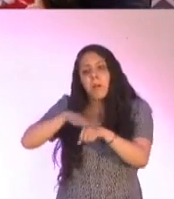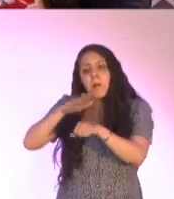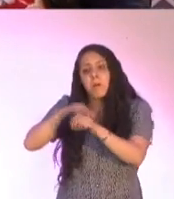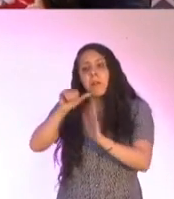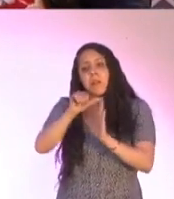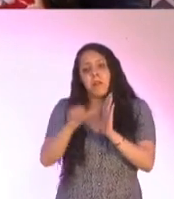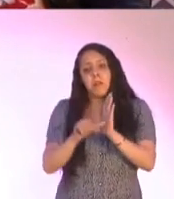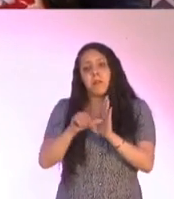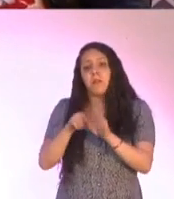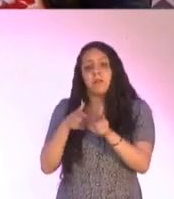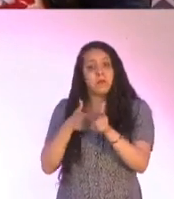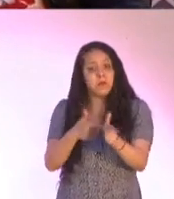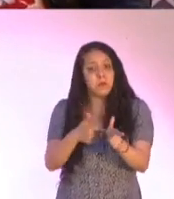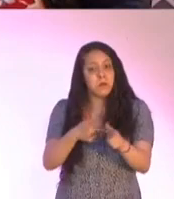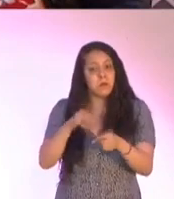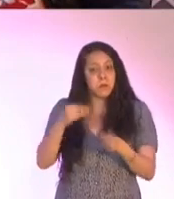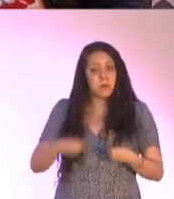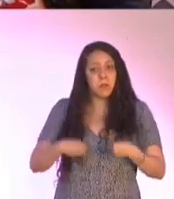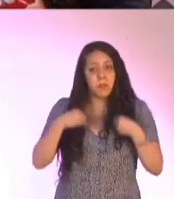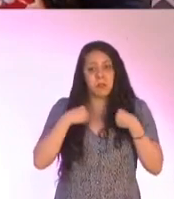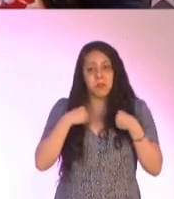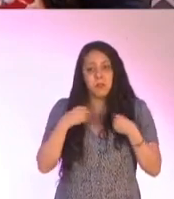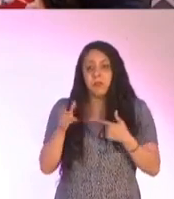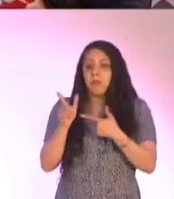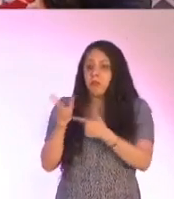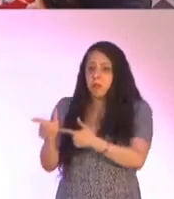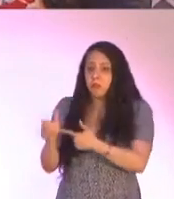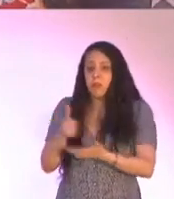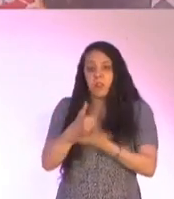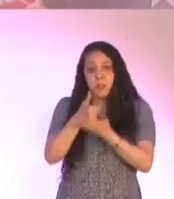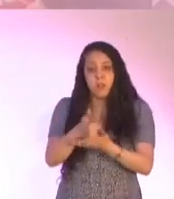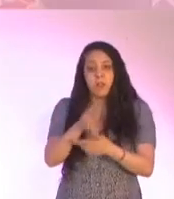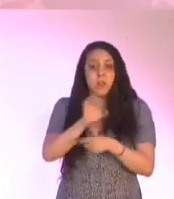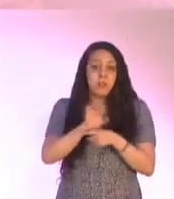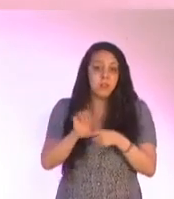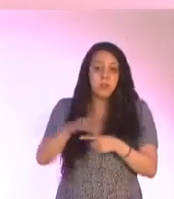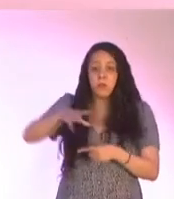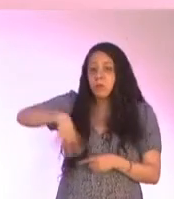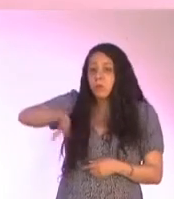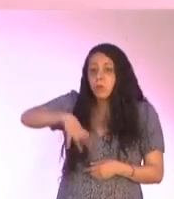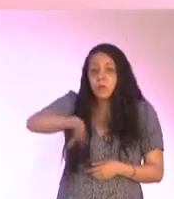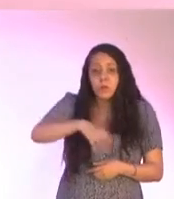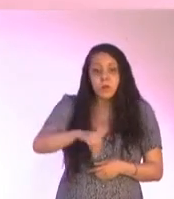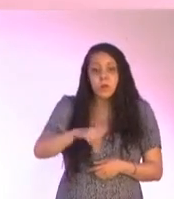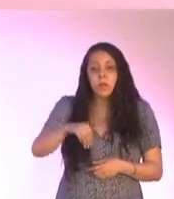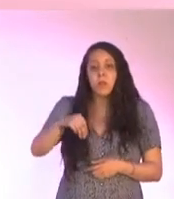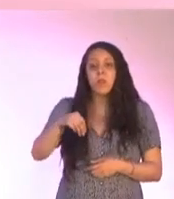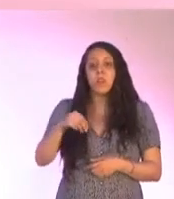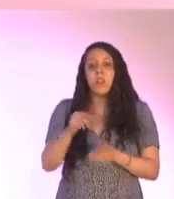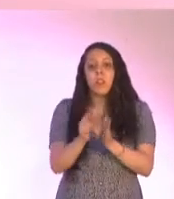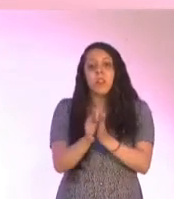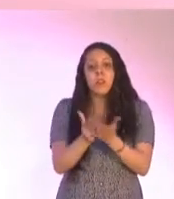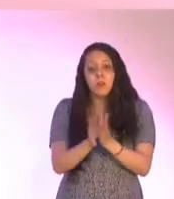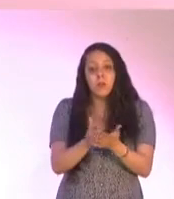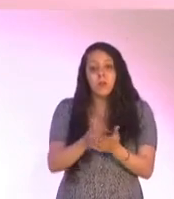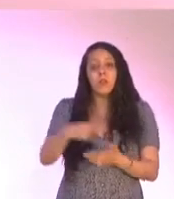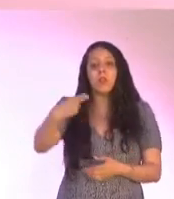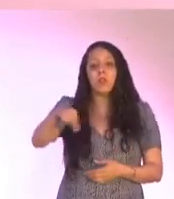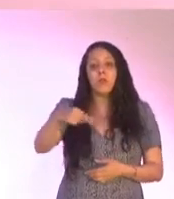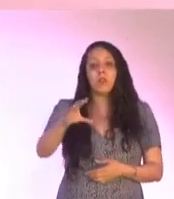me dieron ganas de conseguir curazao entonces creo que es algo muy padre porque todo este año